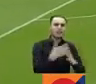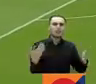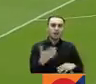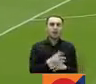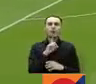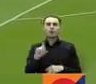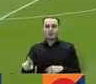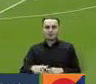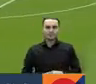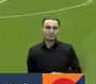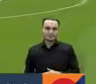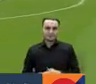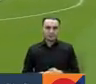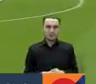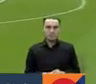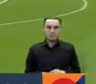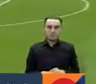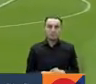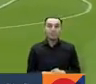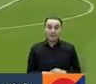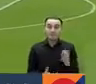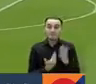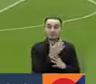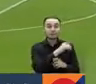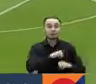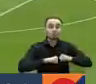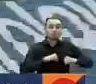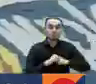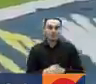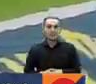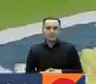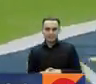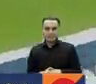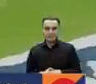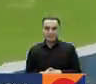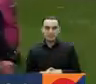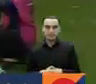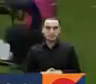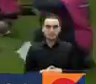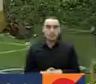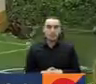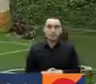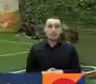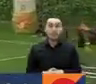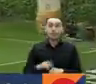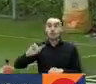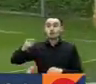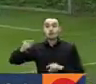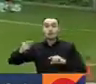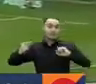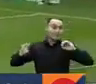a la Equidad. Comenzamos acá con Bucaramanga, frente a la Equidad, que iba a comenzar ganando 1-0 con esta